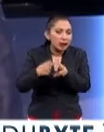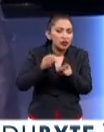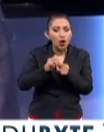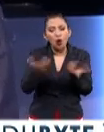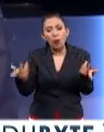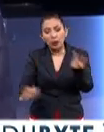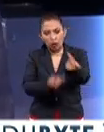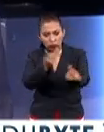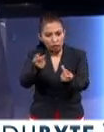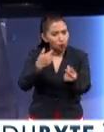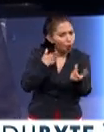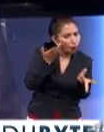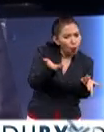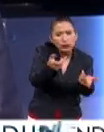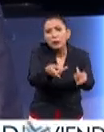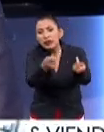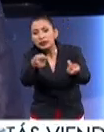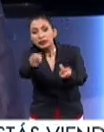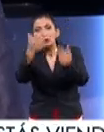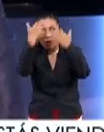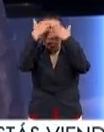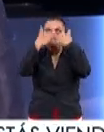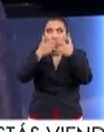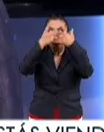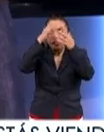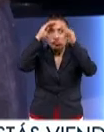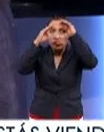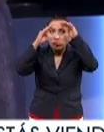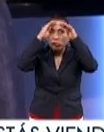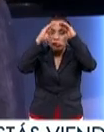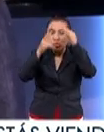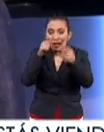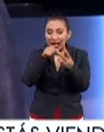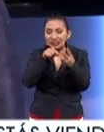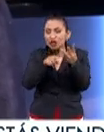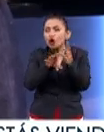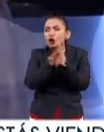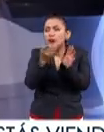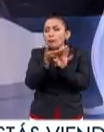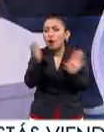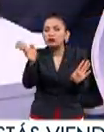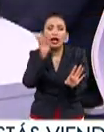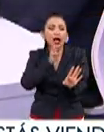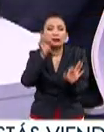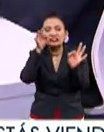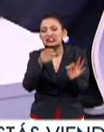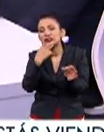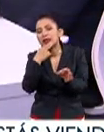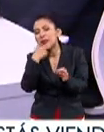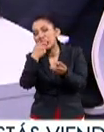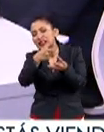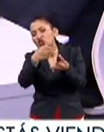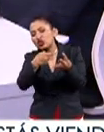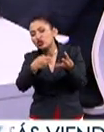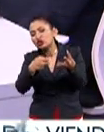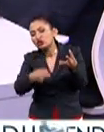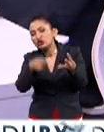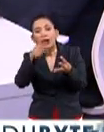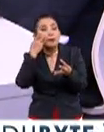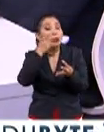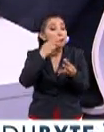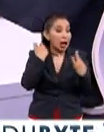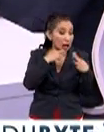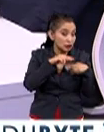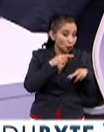son interesantes para los estudiantes y los pongan a pensar. Sí, digamos que elementos ya muy probados en el